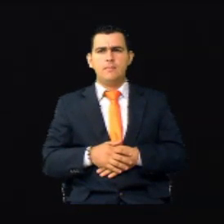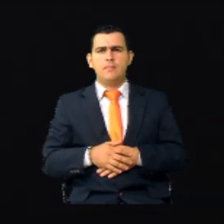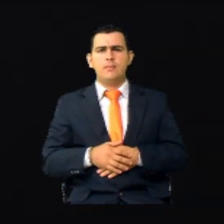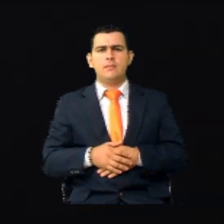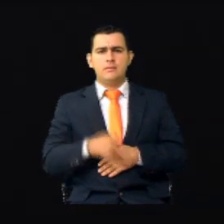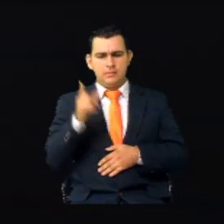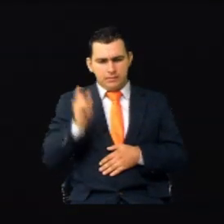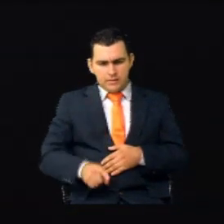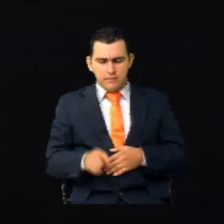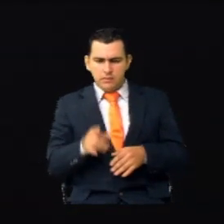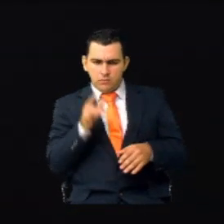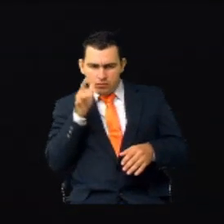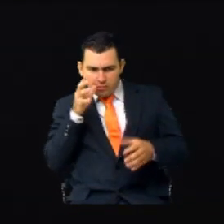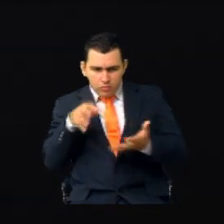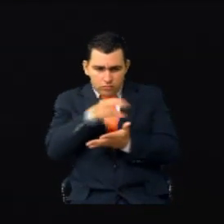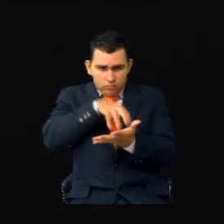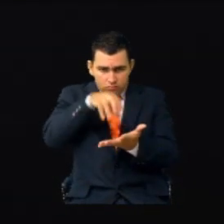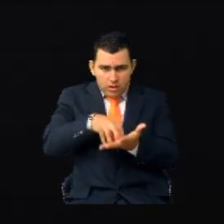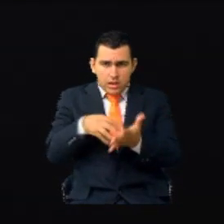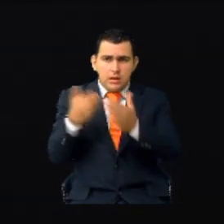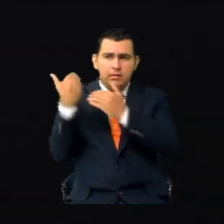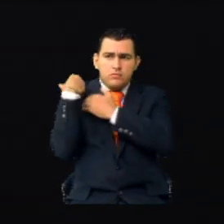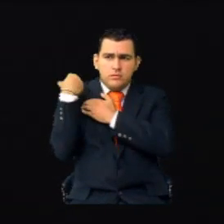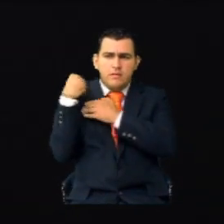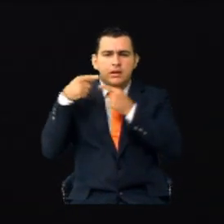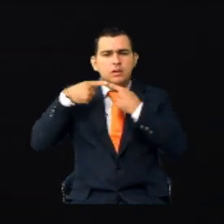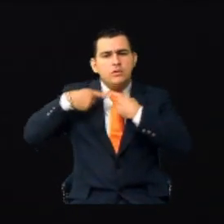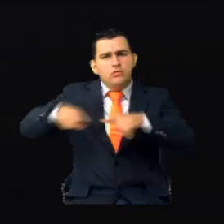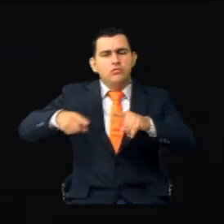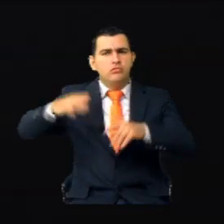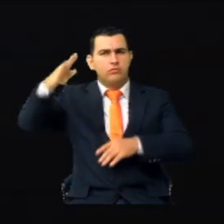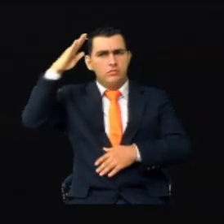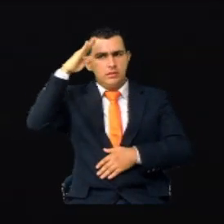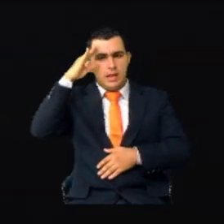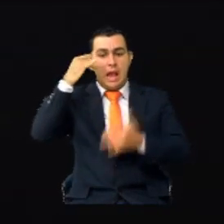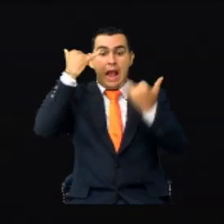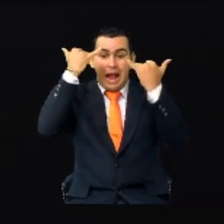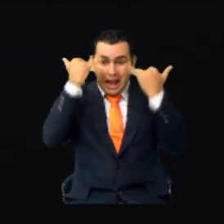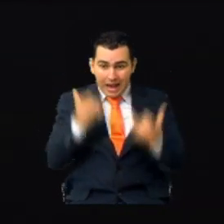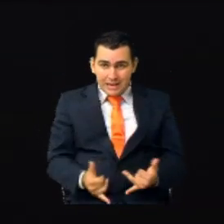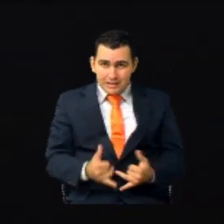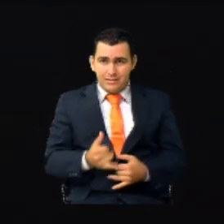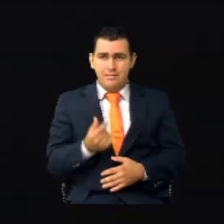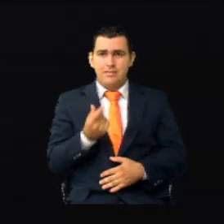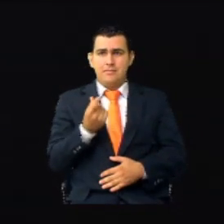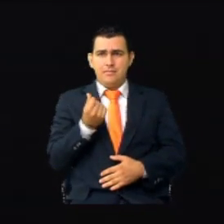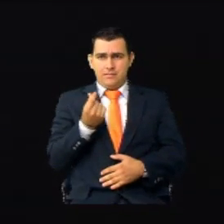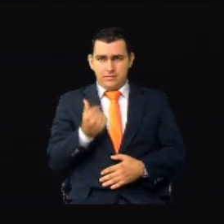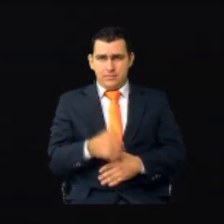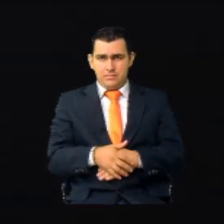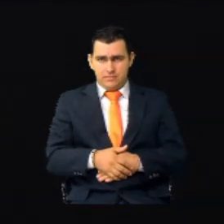los centros de monitoreo son competencia exclusiva de las autoridades porque ahí se recauda